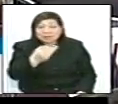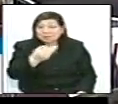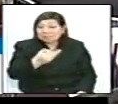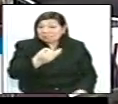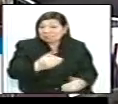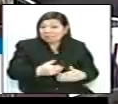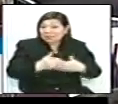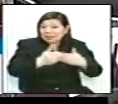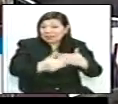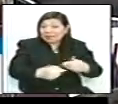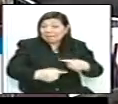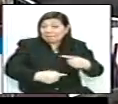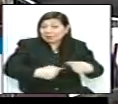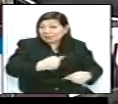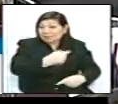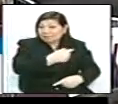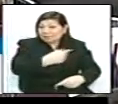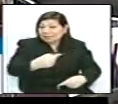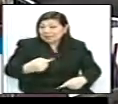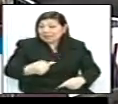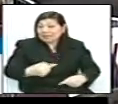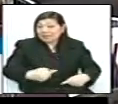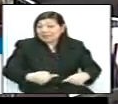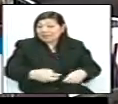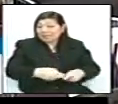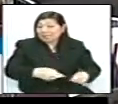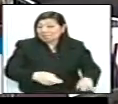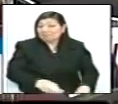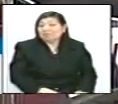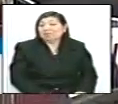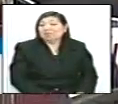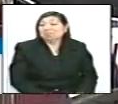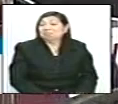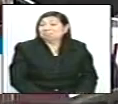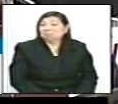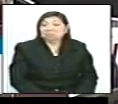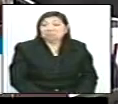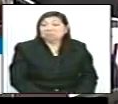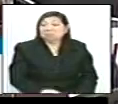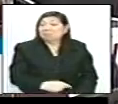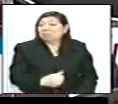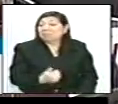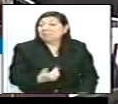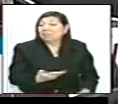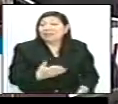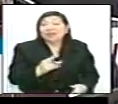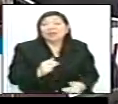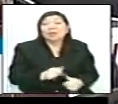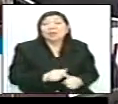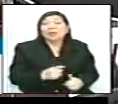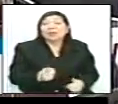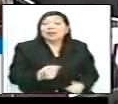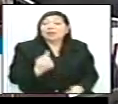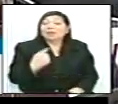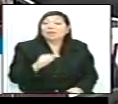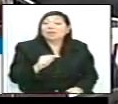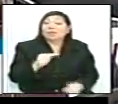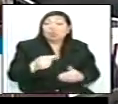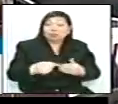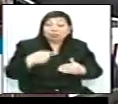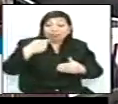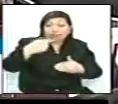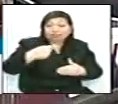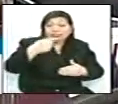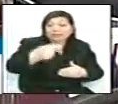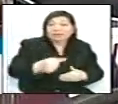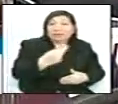esto pase la próxima semana a ser discutido en el Pleno. Creo que no tenemos otra alternativa. Recuerde usted que la semana subsiguiente, o